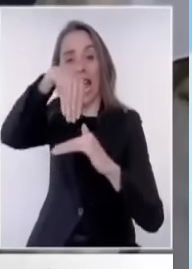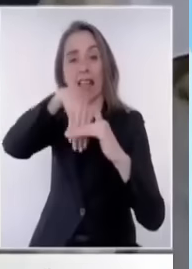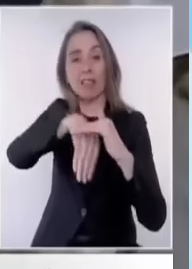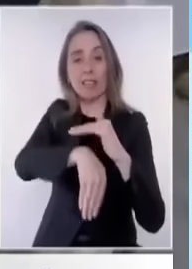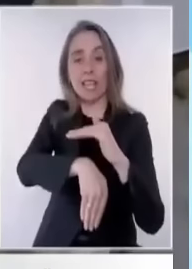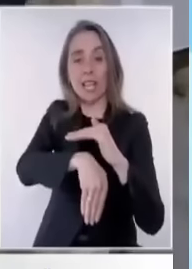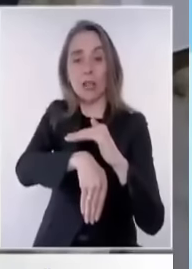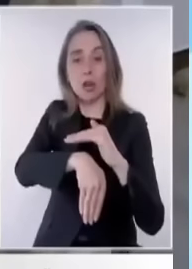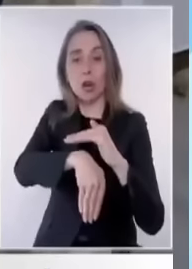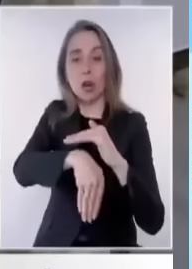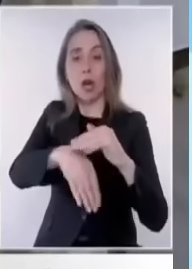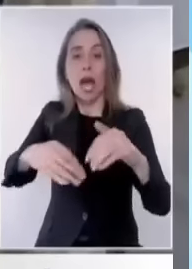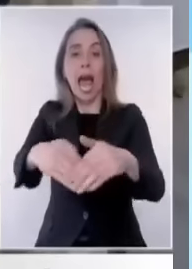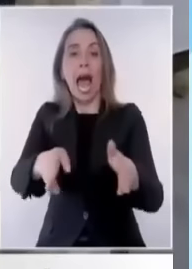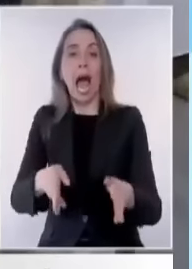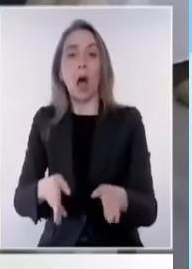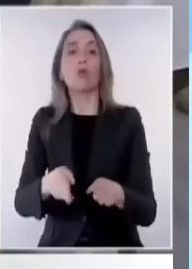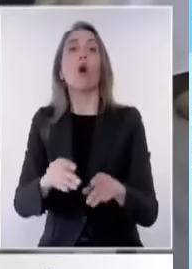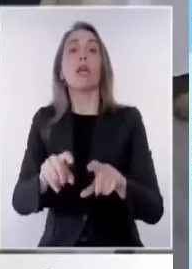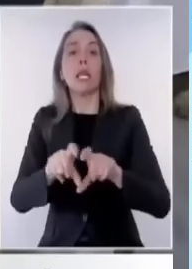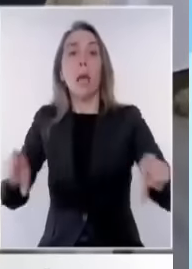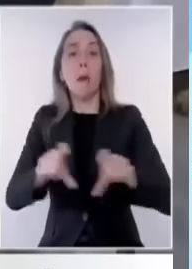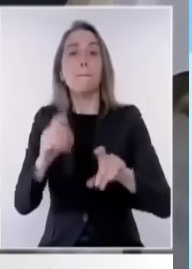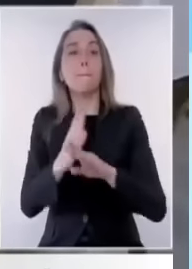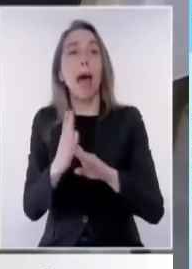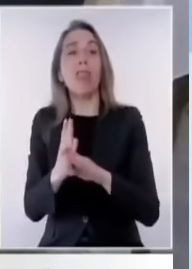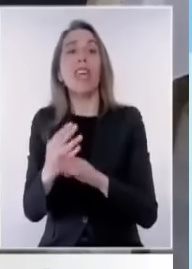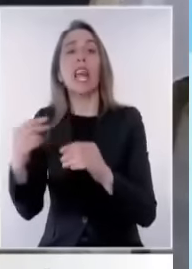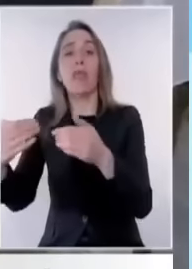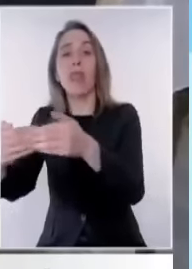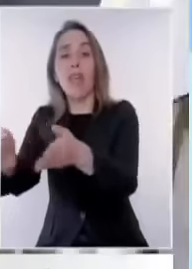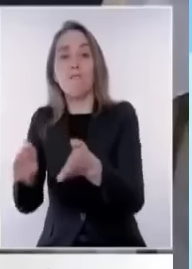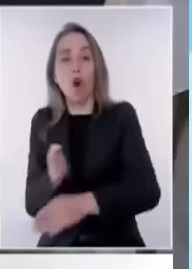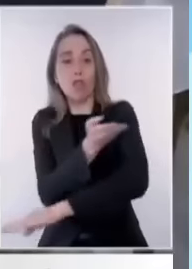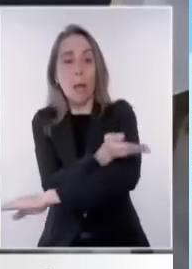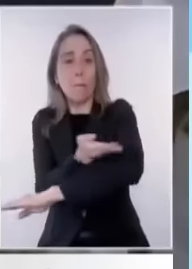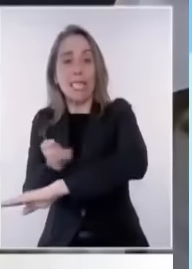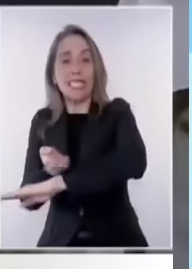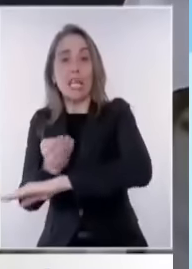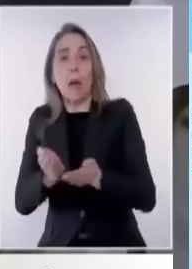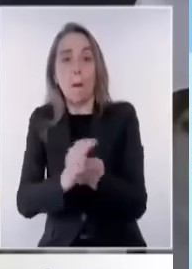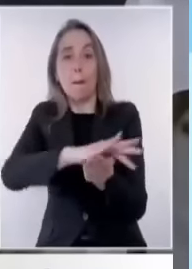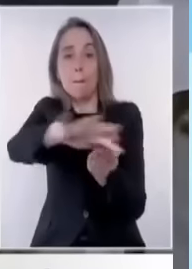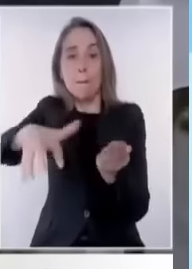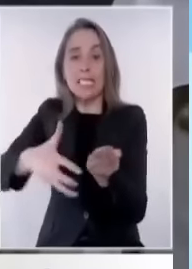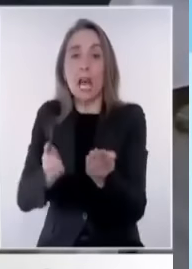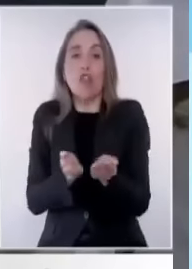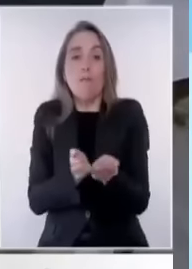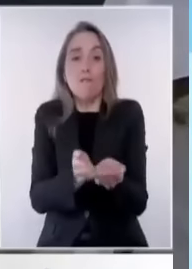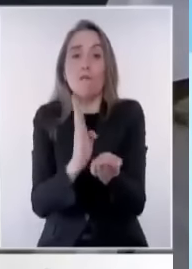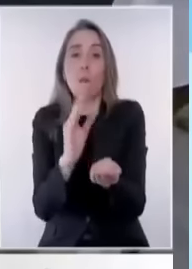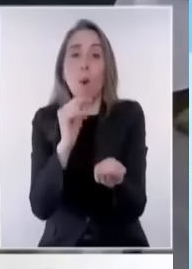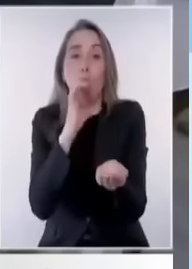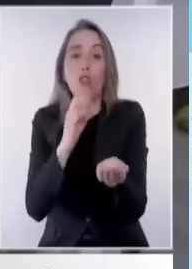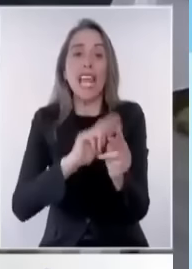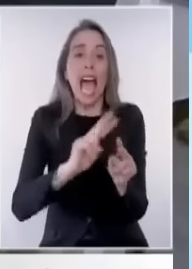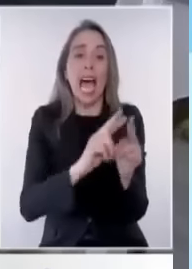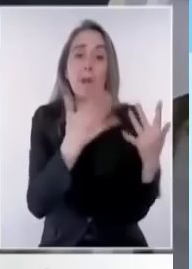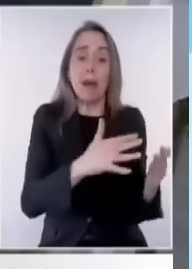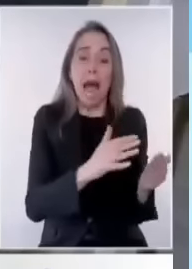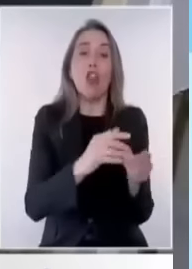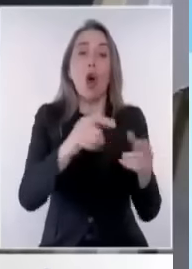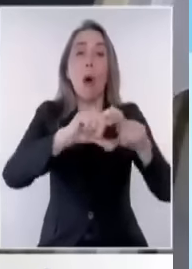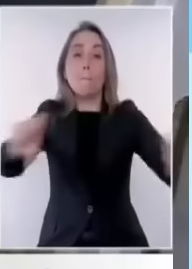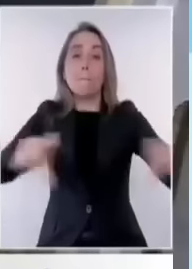enterrados con ataúdes de madera de bote. Los pescadores de la caleta de Iquique regalaron las maderas con las que estaban reparando sus botes y con